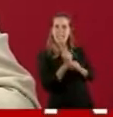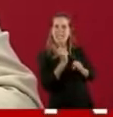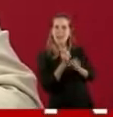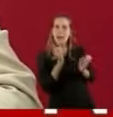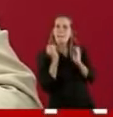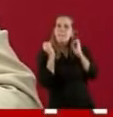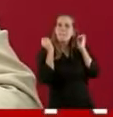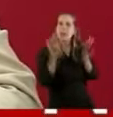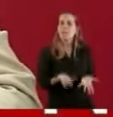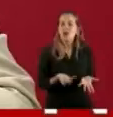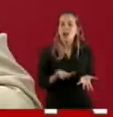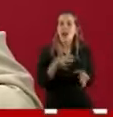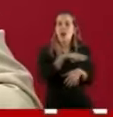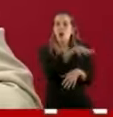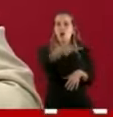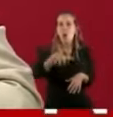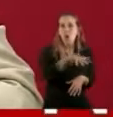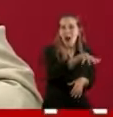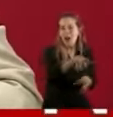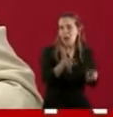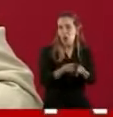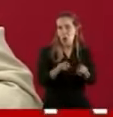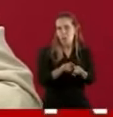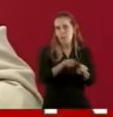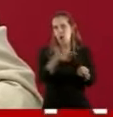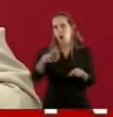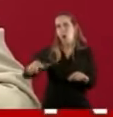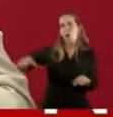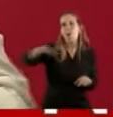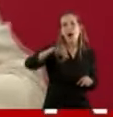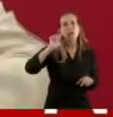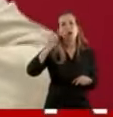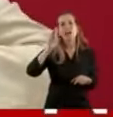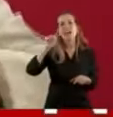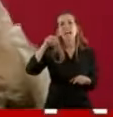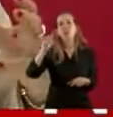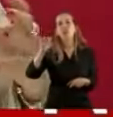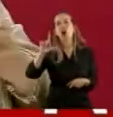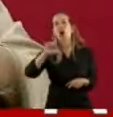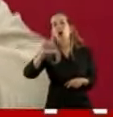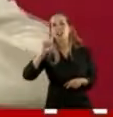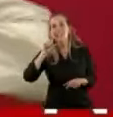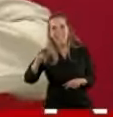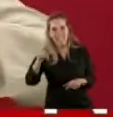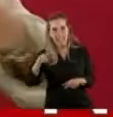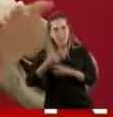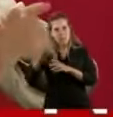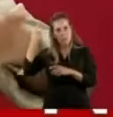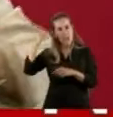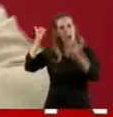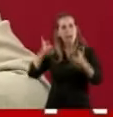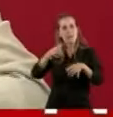las condiciones de los barrios, como se hizo en el barrio Grandoli, que se sacaron las casas